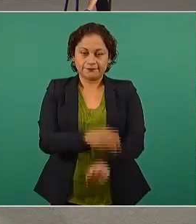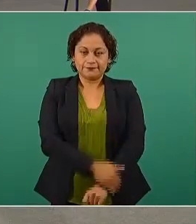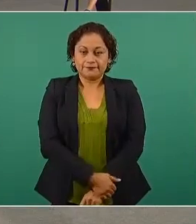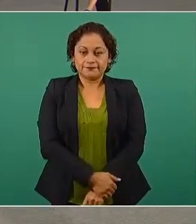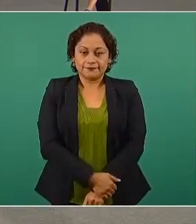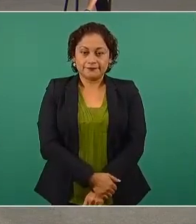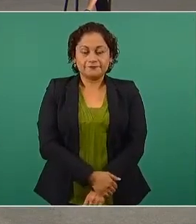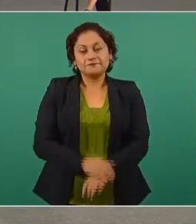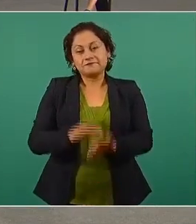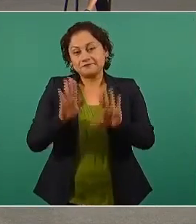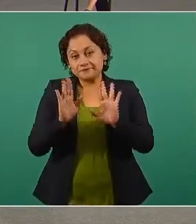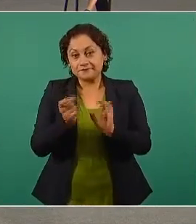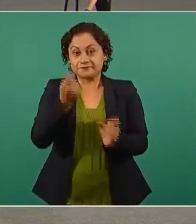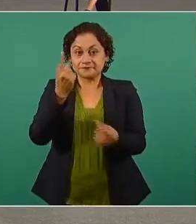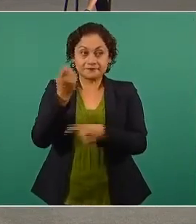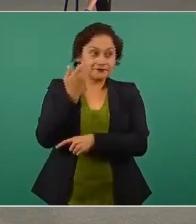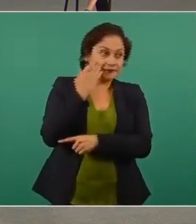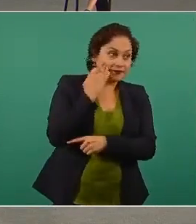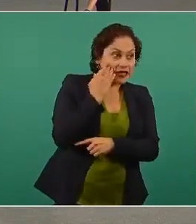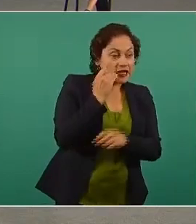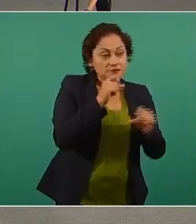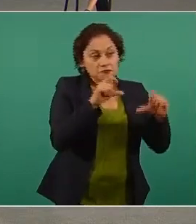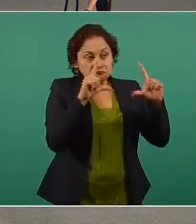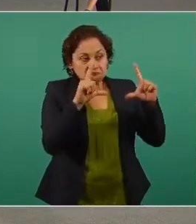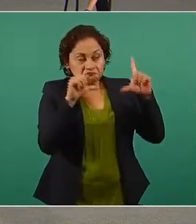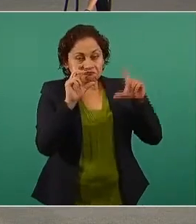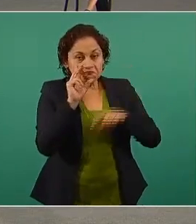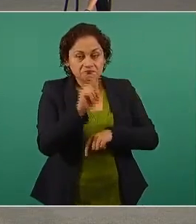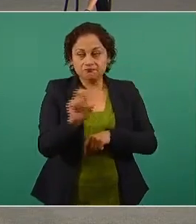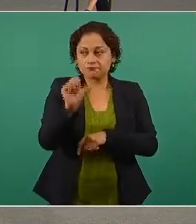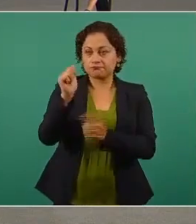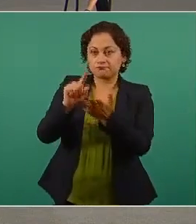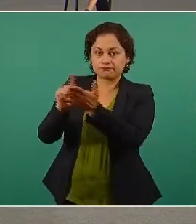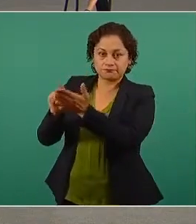Es que hay quienes tienen Face, quienes tienen Twitter.